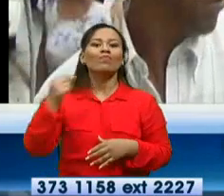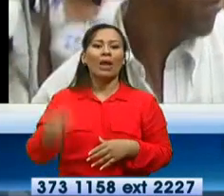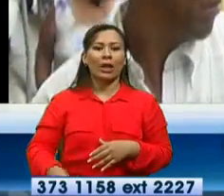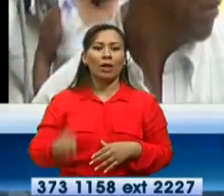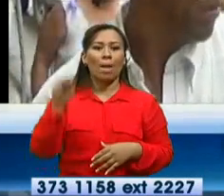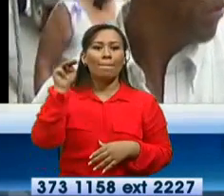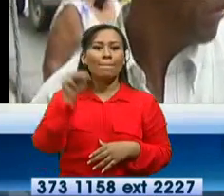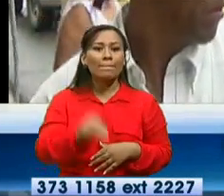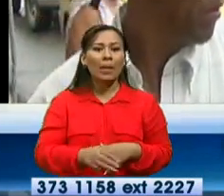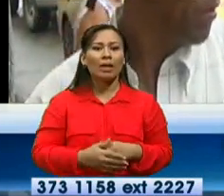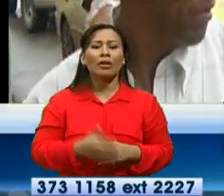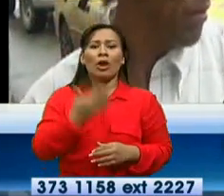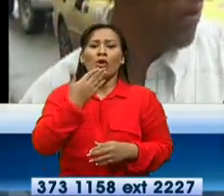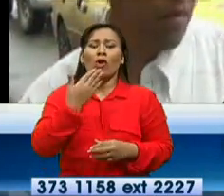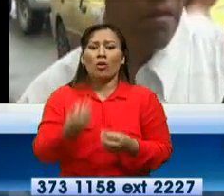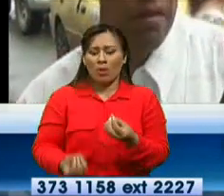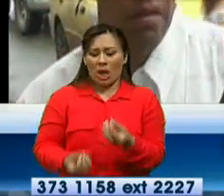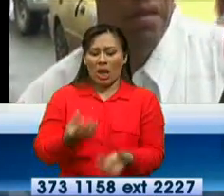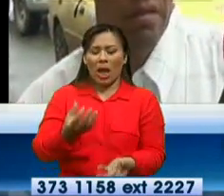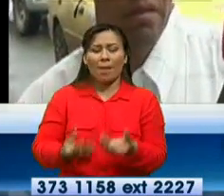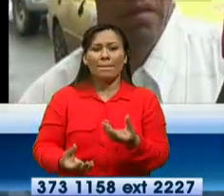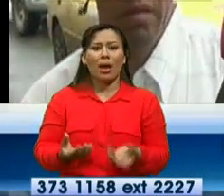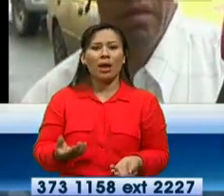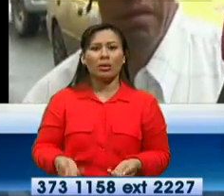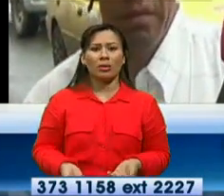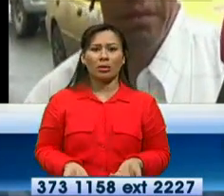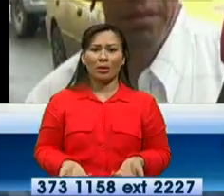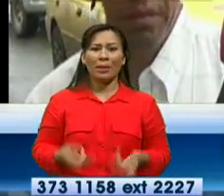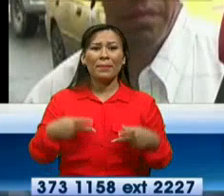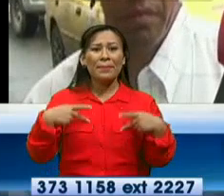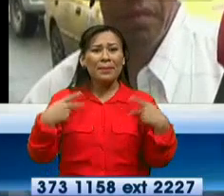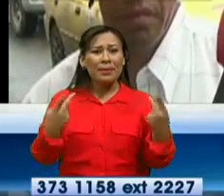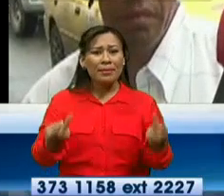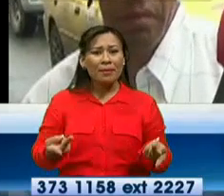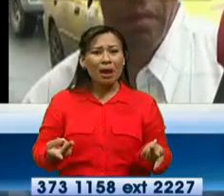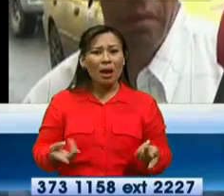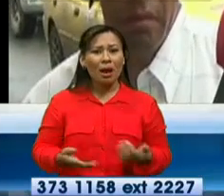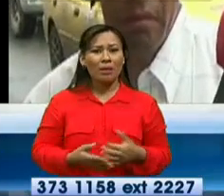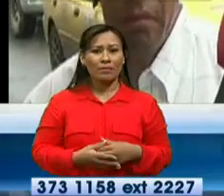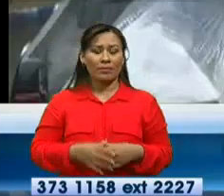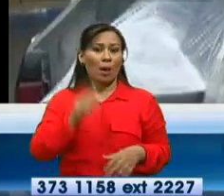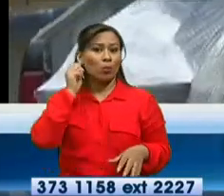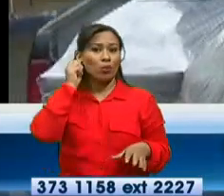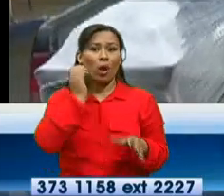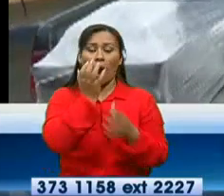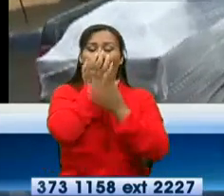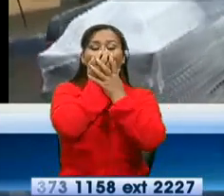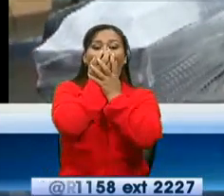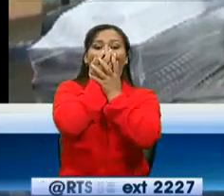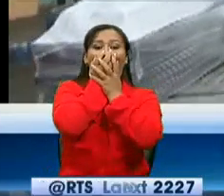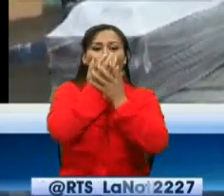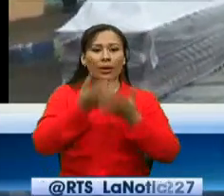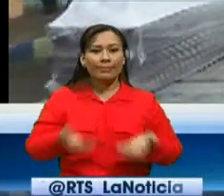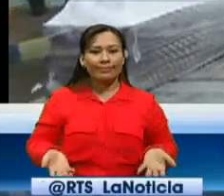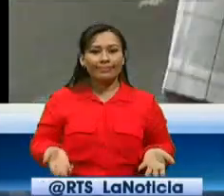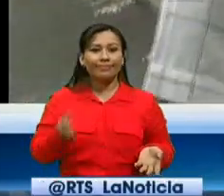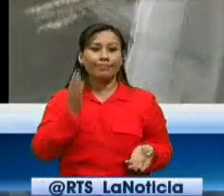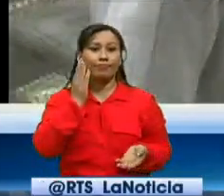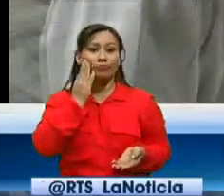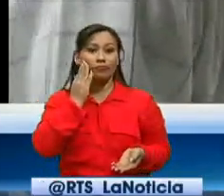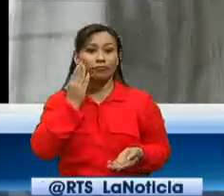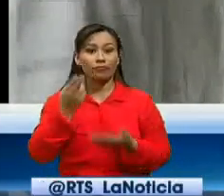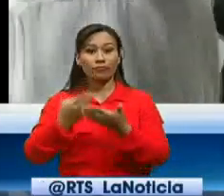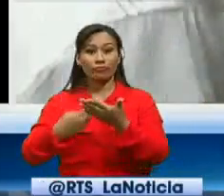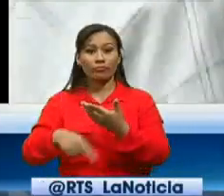cómo la mata a la niña, como si que tal vez fue viva que la quemó, y a la señora tal vez sí la asfixió. Los cadáveres de la madre y su hija fueron veladas